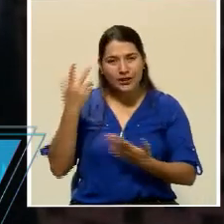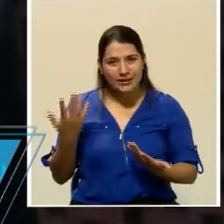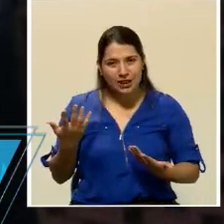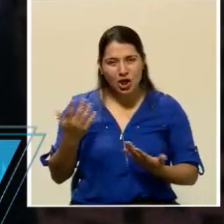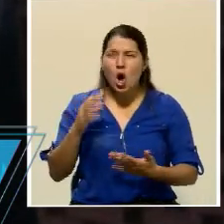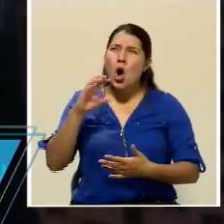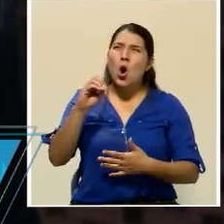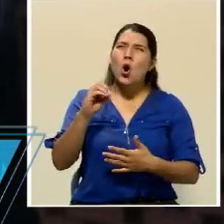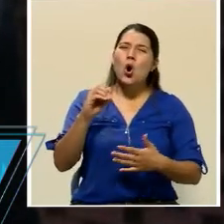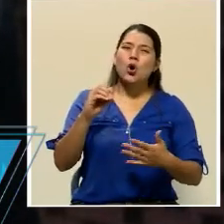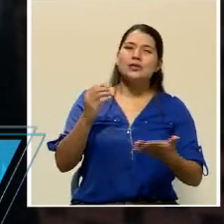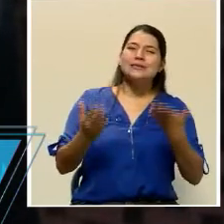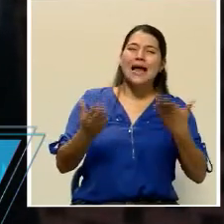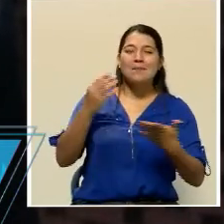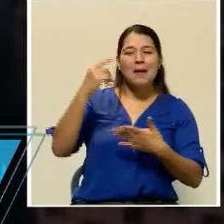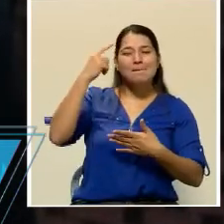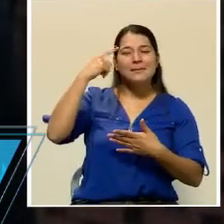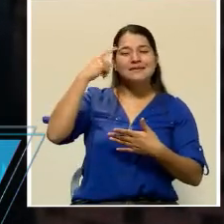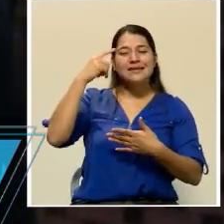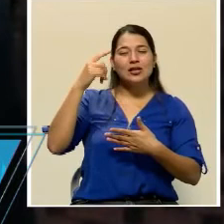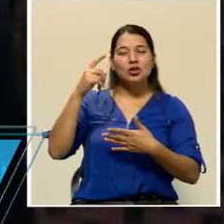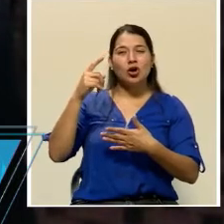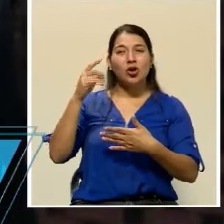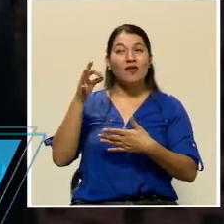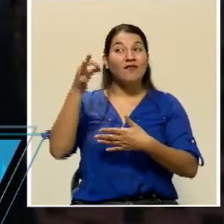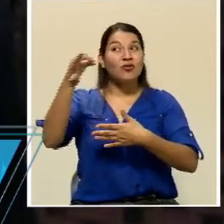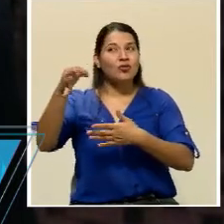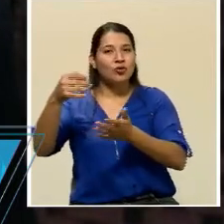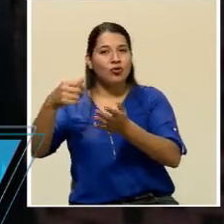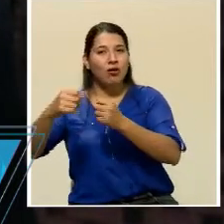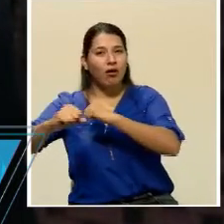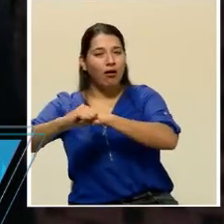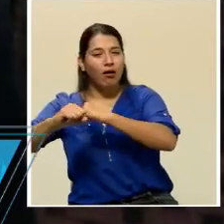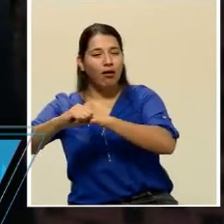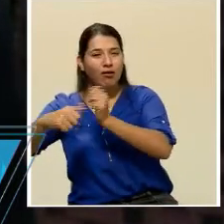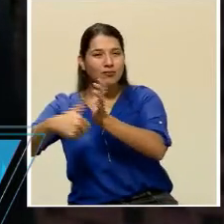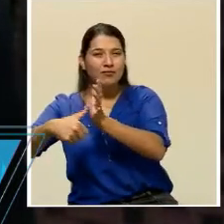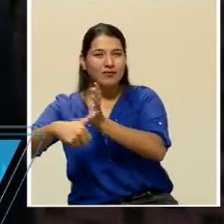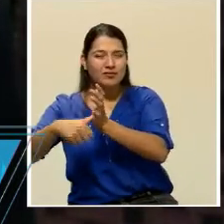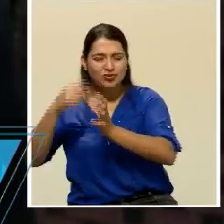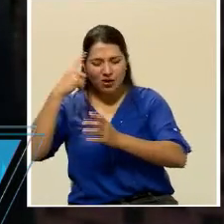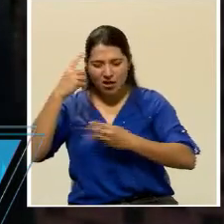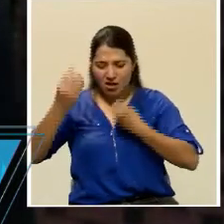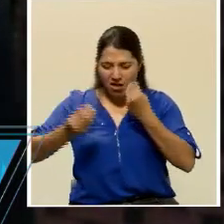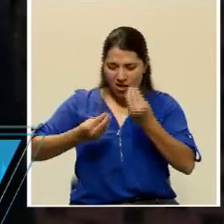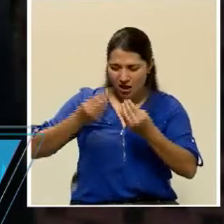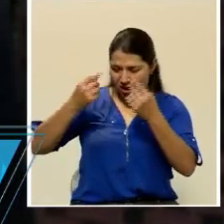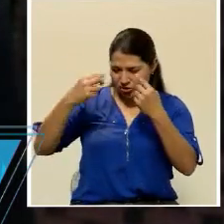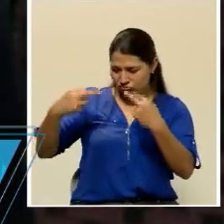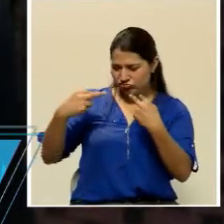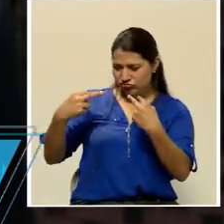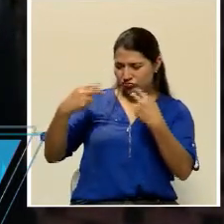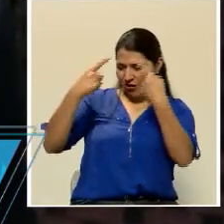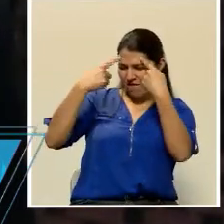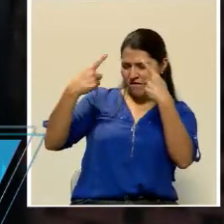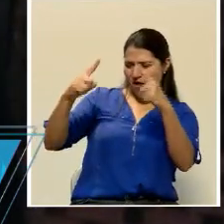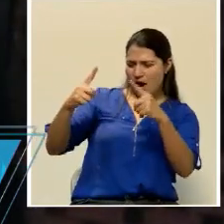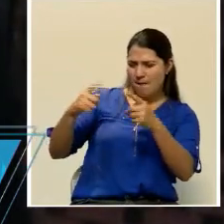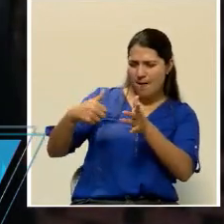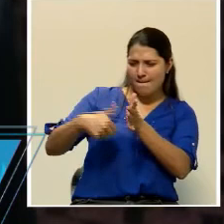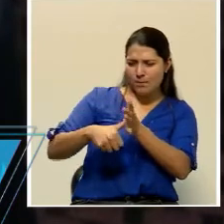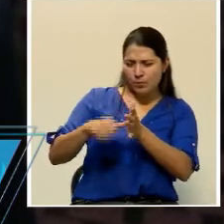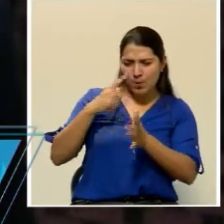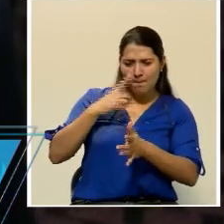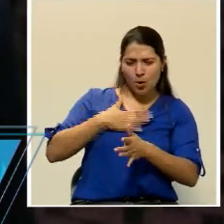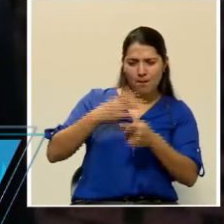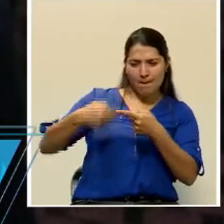pensando más en las próximas distritales que en las próximas elecciones, que en las próximas generaciones. Es decir,